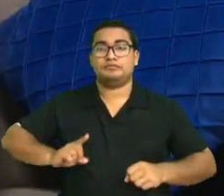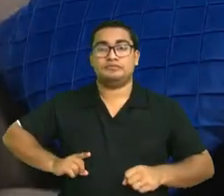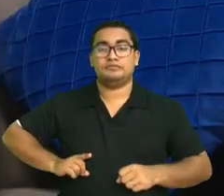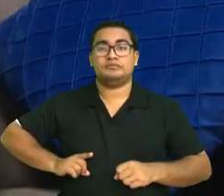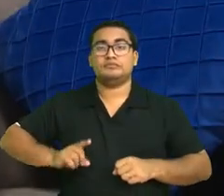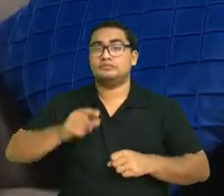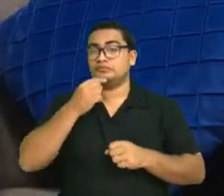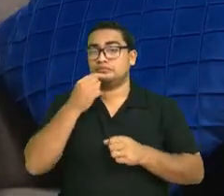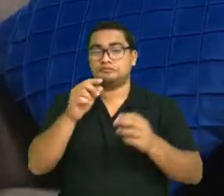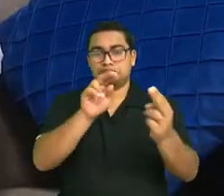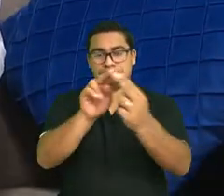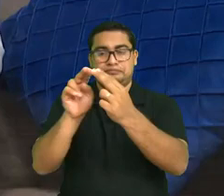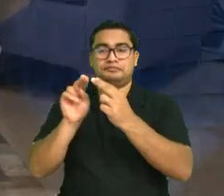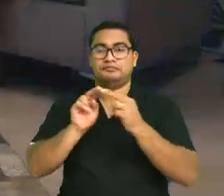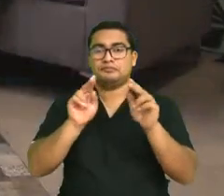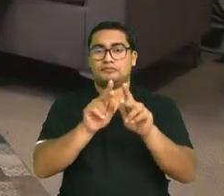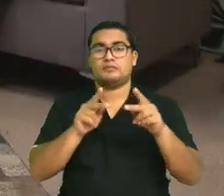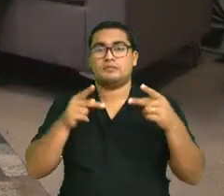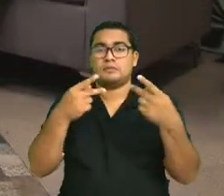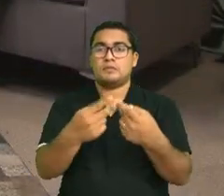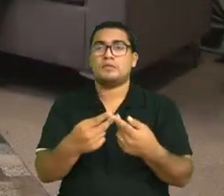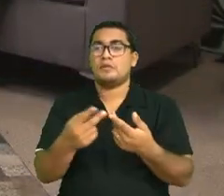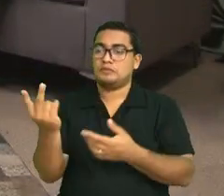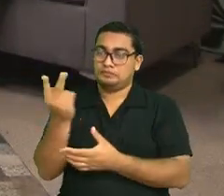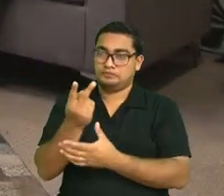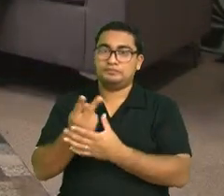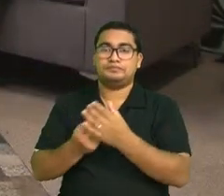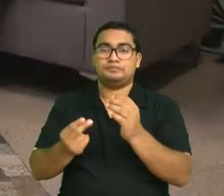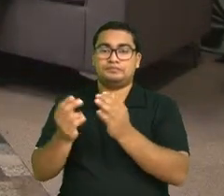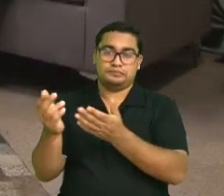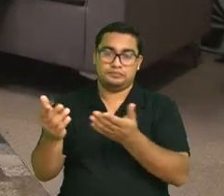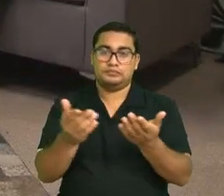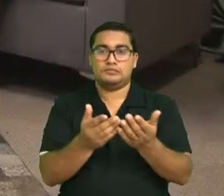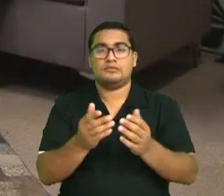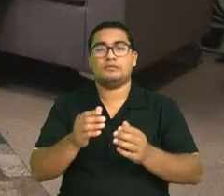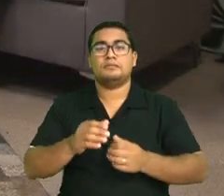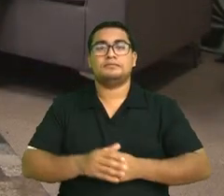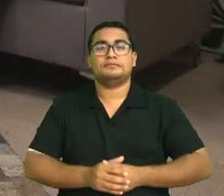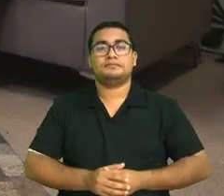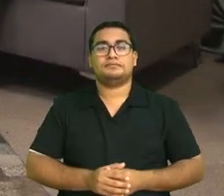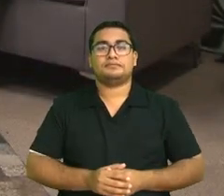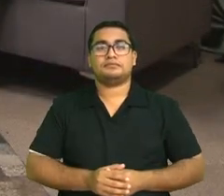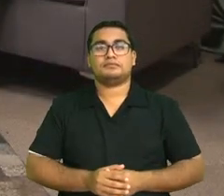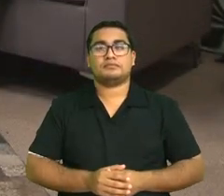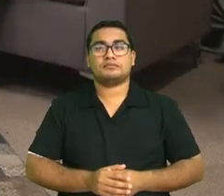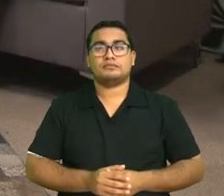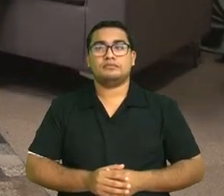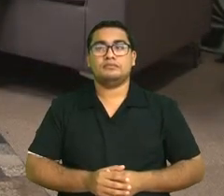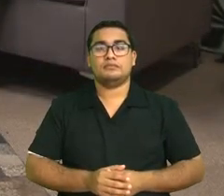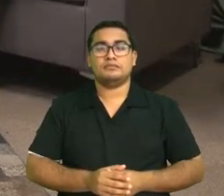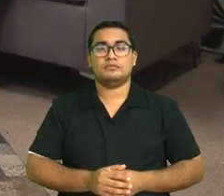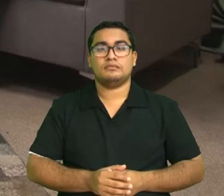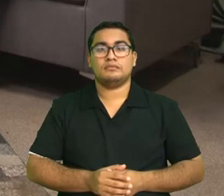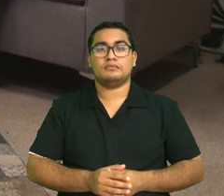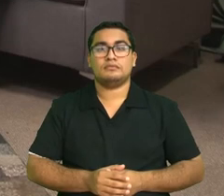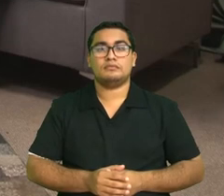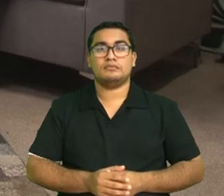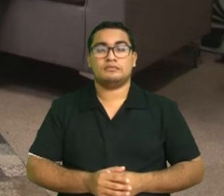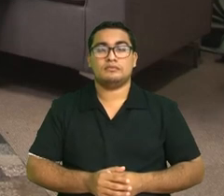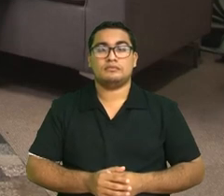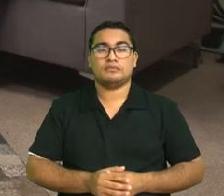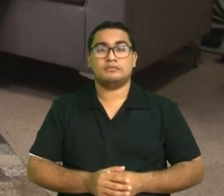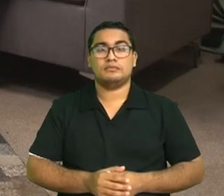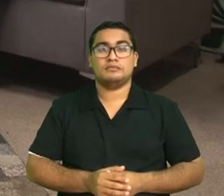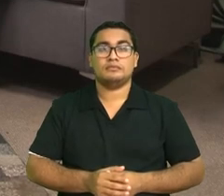vinculación con nuestro pueblo. A ambas, bienvenidas, muchas gracias por su tiempo, gracias. Muchas gracias por estar gracias. Acá. Muchas gracias. Por... Bueno, sí,